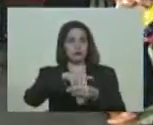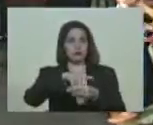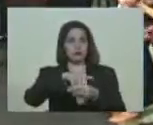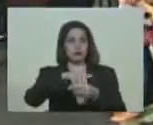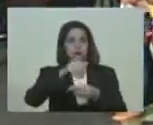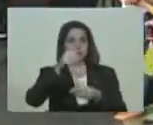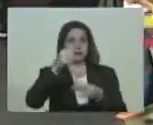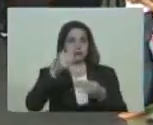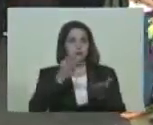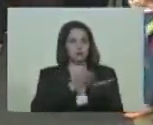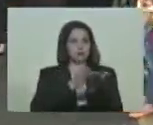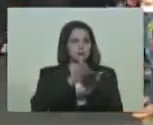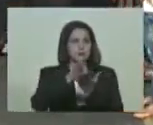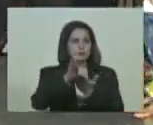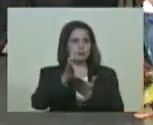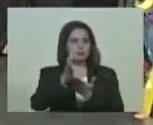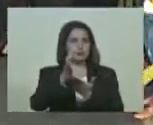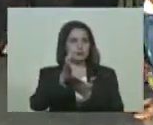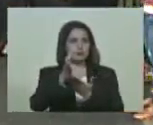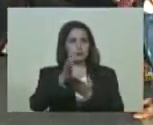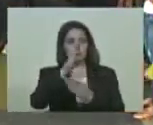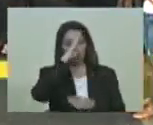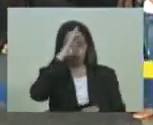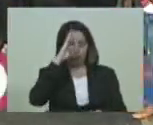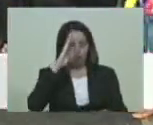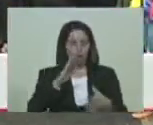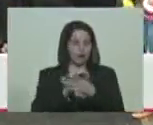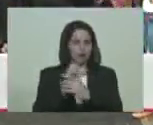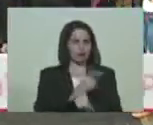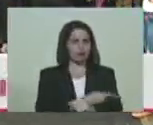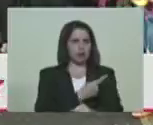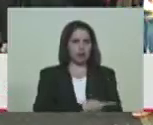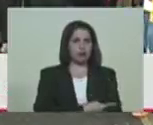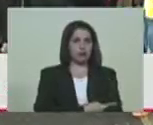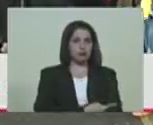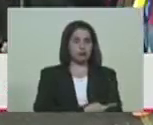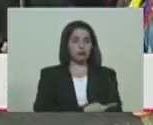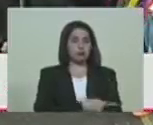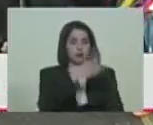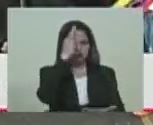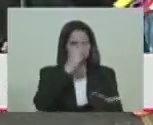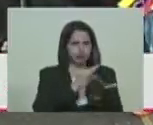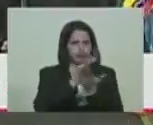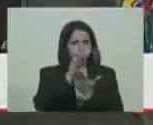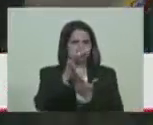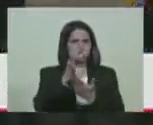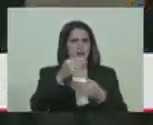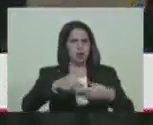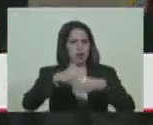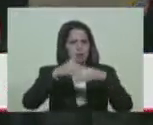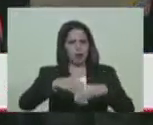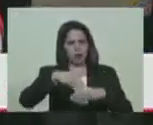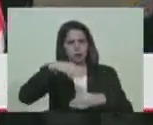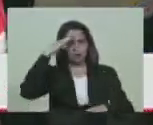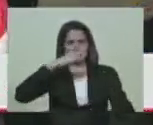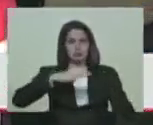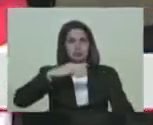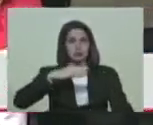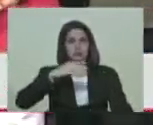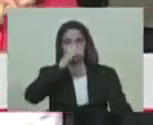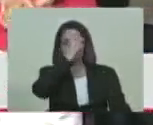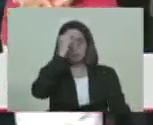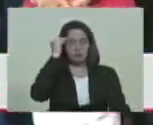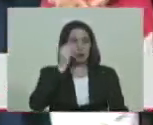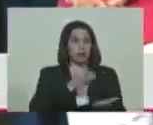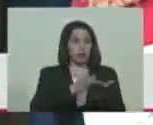Este es el camino, compañeros, Diosdado Cabello, camaradas, hermanos. Este es el camino, compañero y hermano general en jefe. Este es el